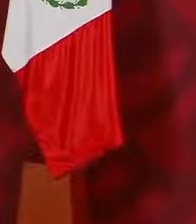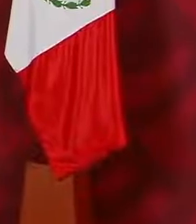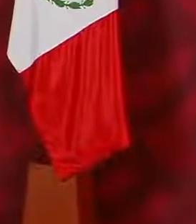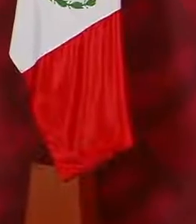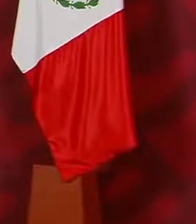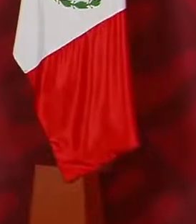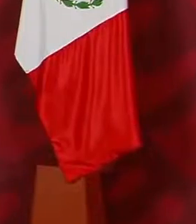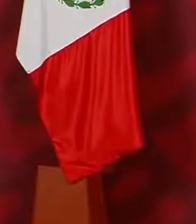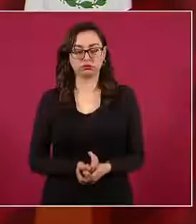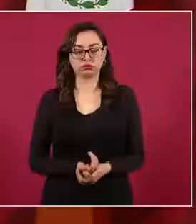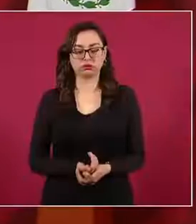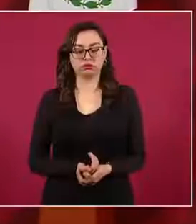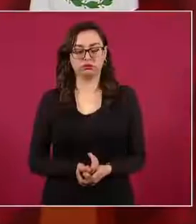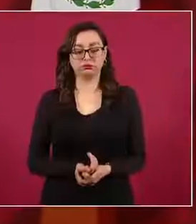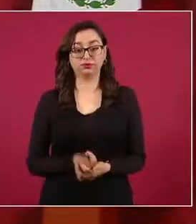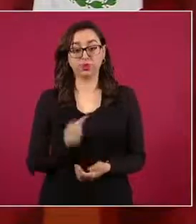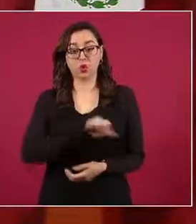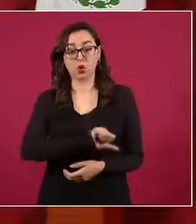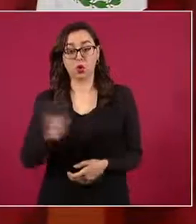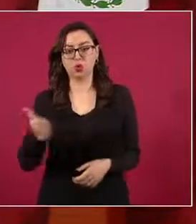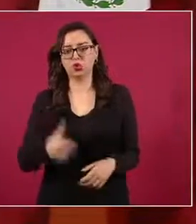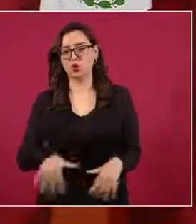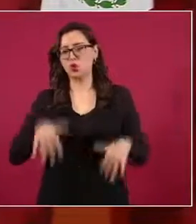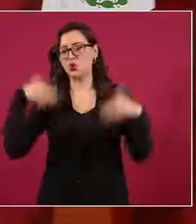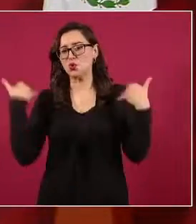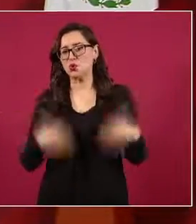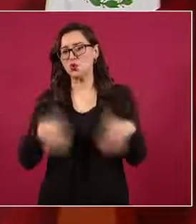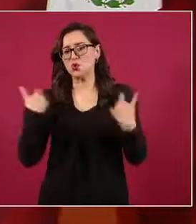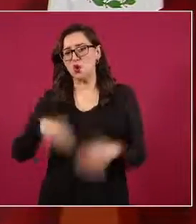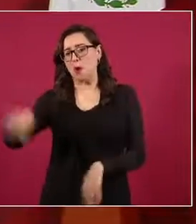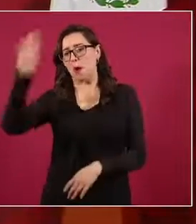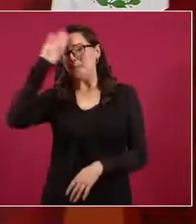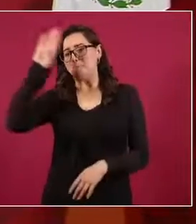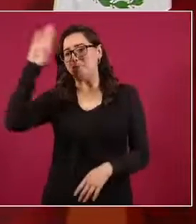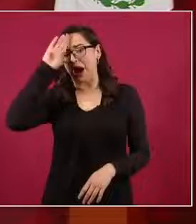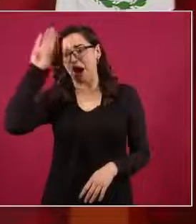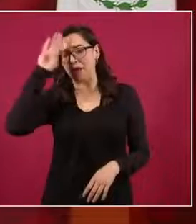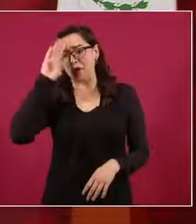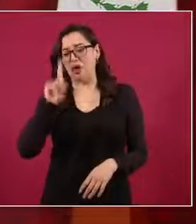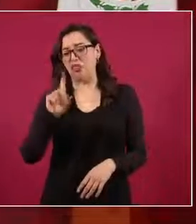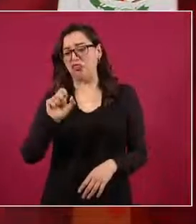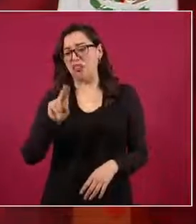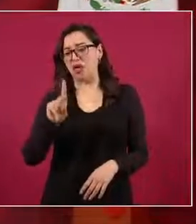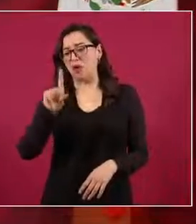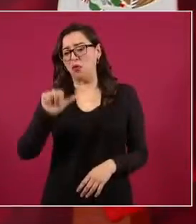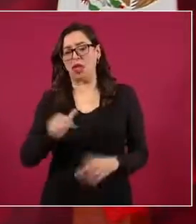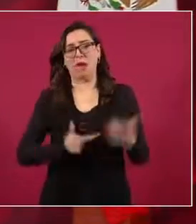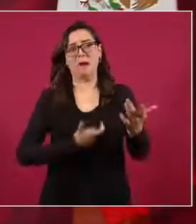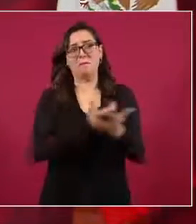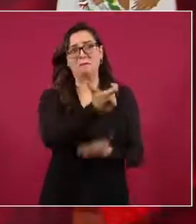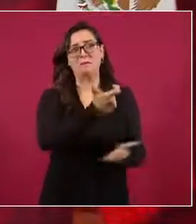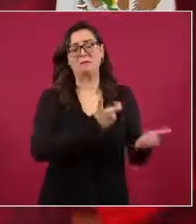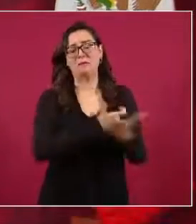1 billón de pesos en pago de servicio de deuda. Pues claro,